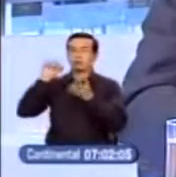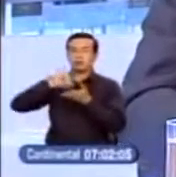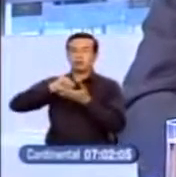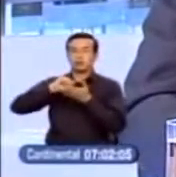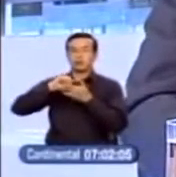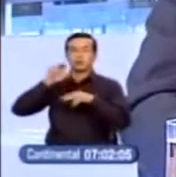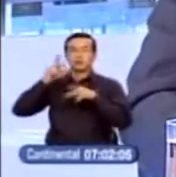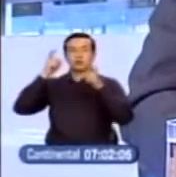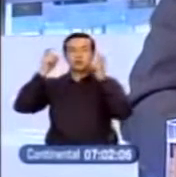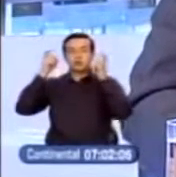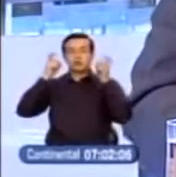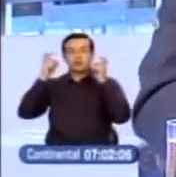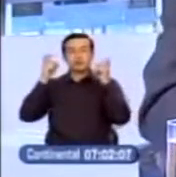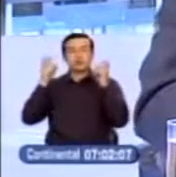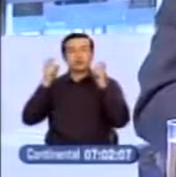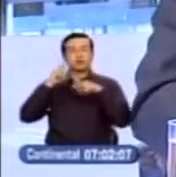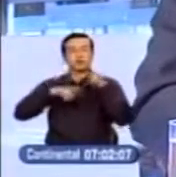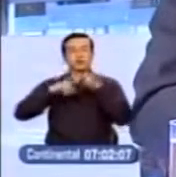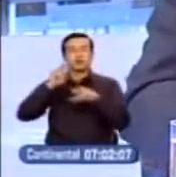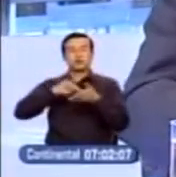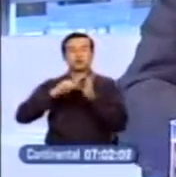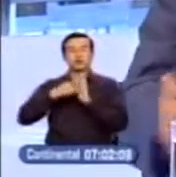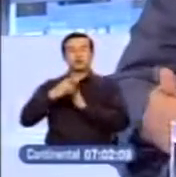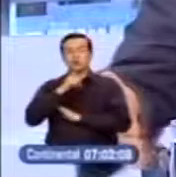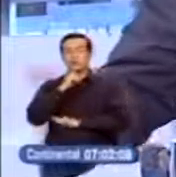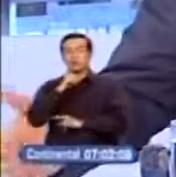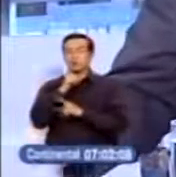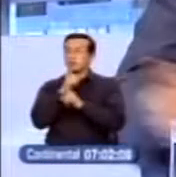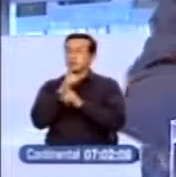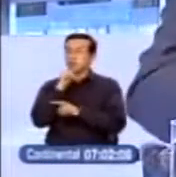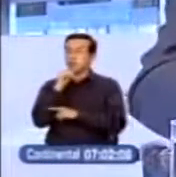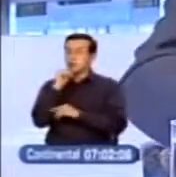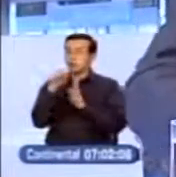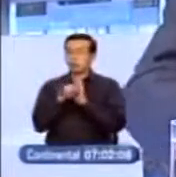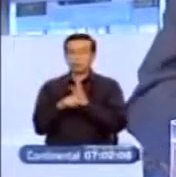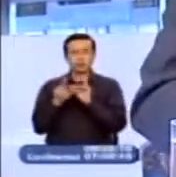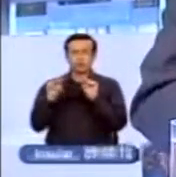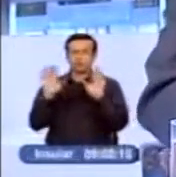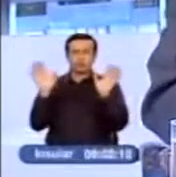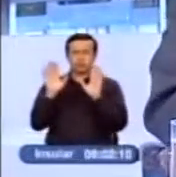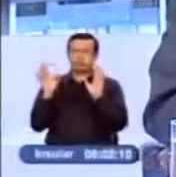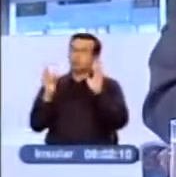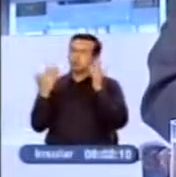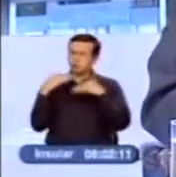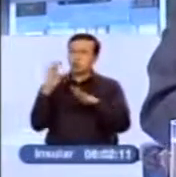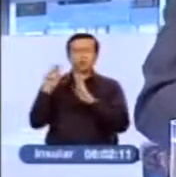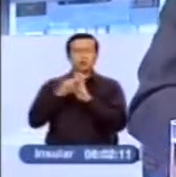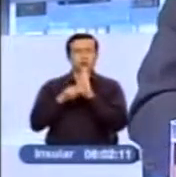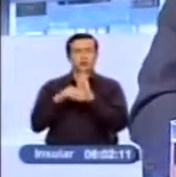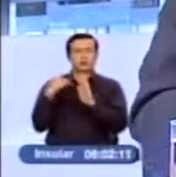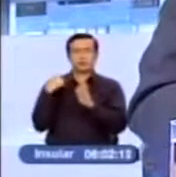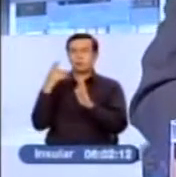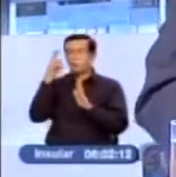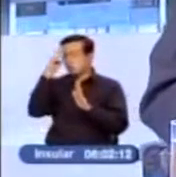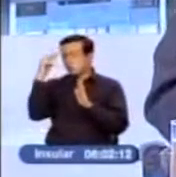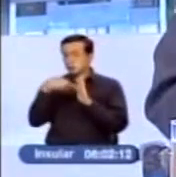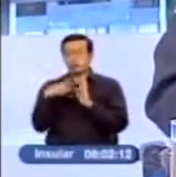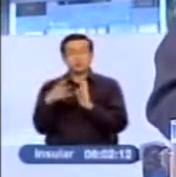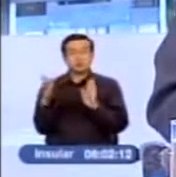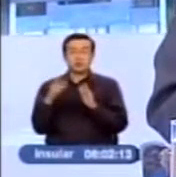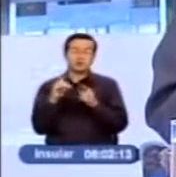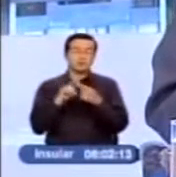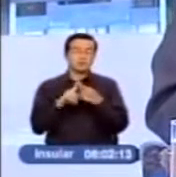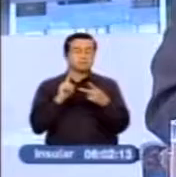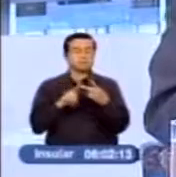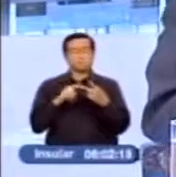control de construcciones, porque no es cuestión de que falte poner nuevas normas, normas hay. Lo que pasa es que no se las cumple, o digamos